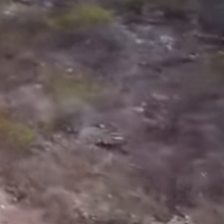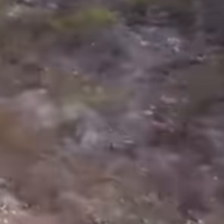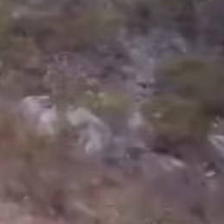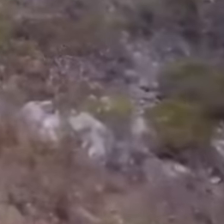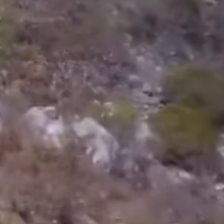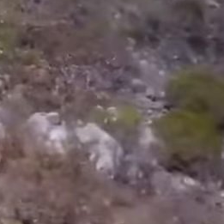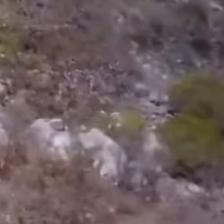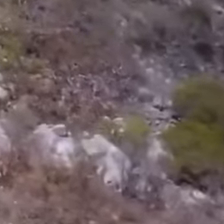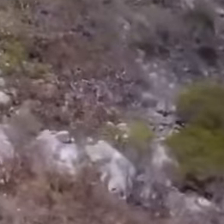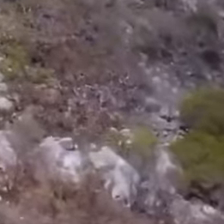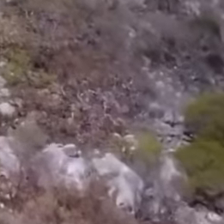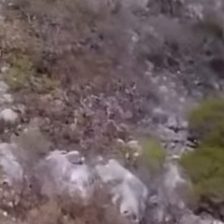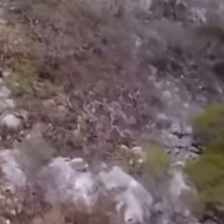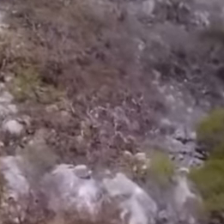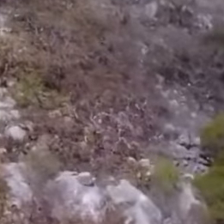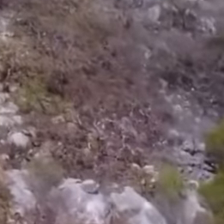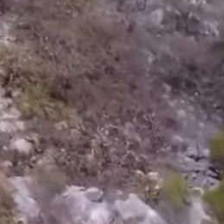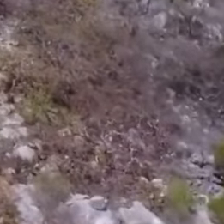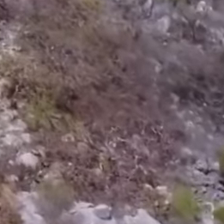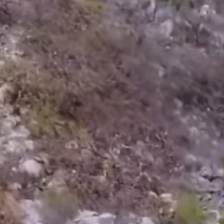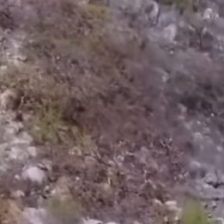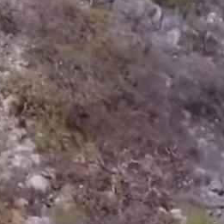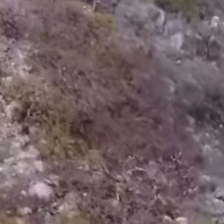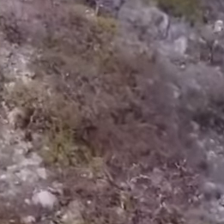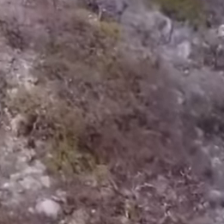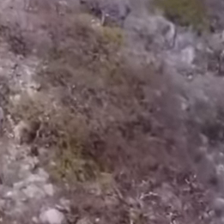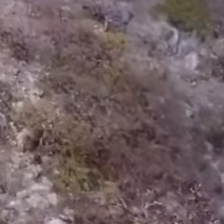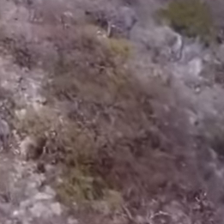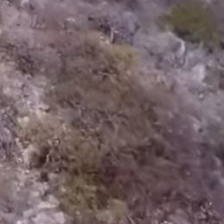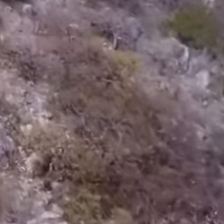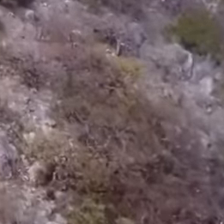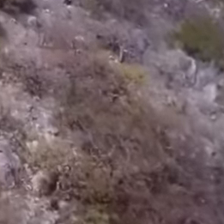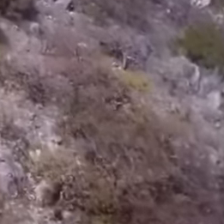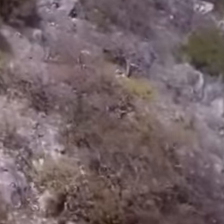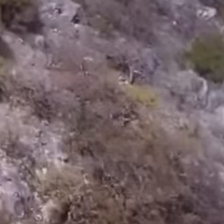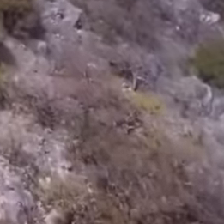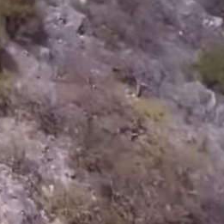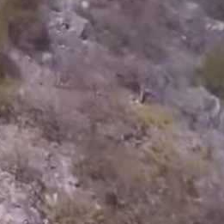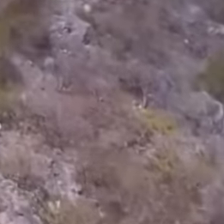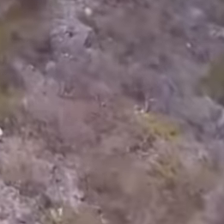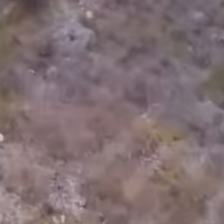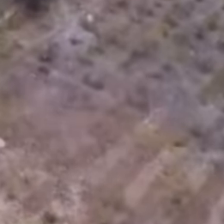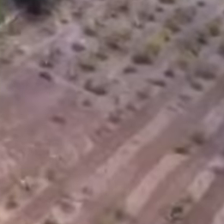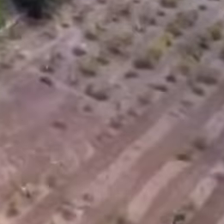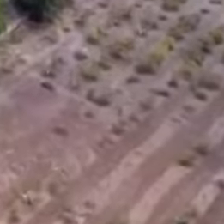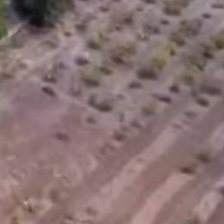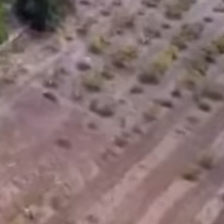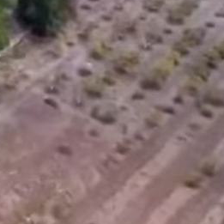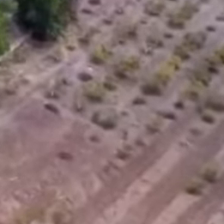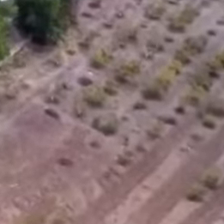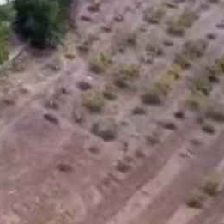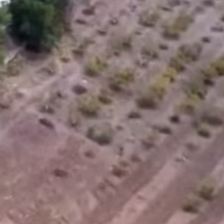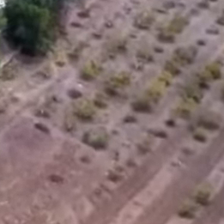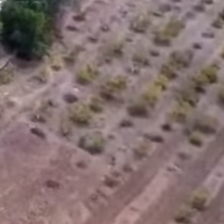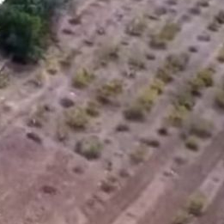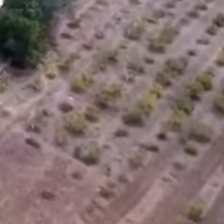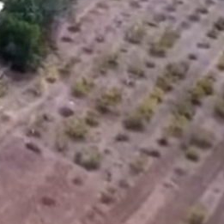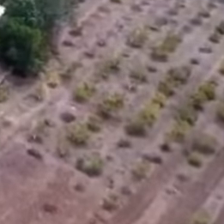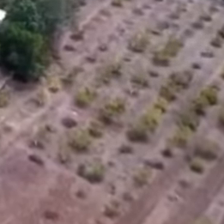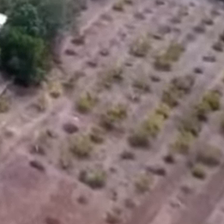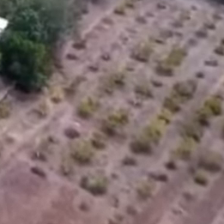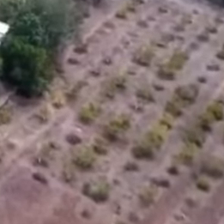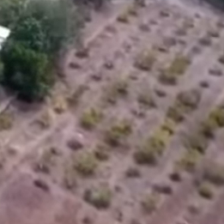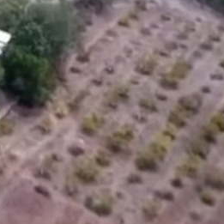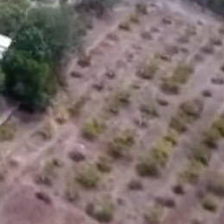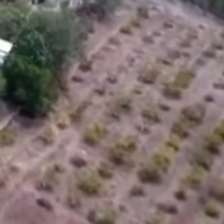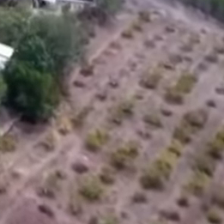la conectividad y creando oportunidades, así como el crecimiento del turismo y la economía del país, sin dejar a nadie atrás, sin dejar